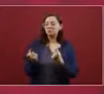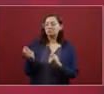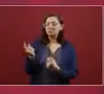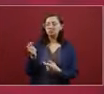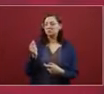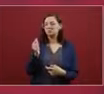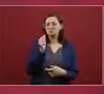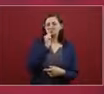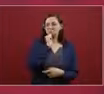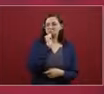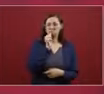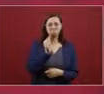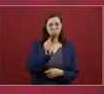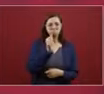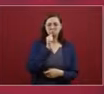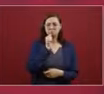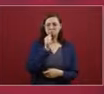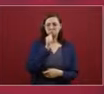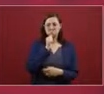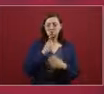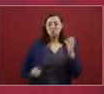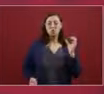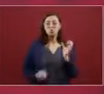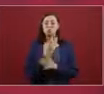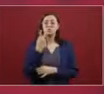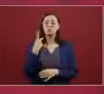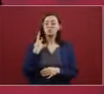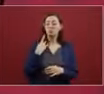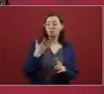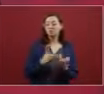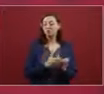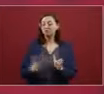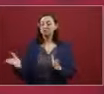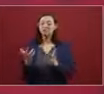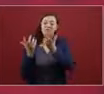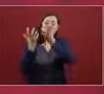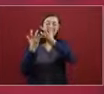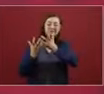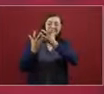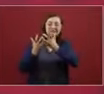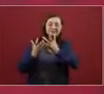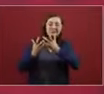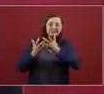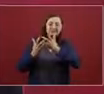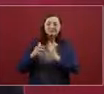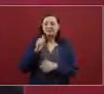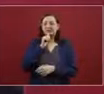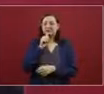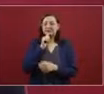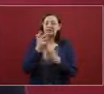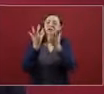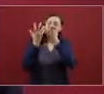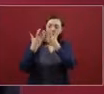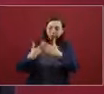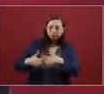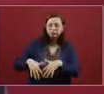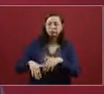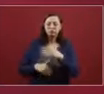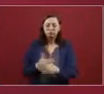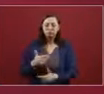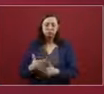ajusten a la nueva política, pero es un proceso, se va a ir entendiendo